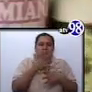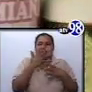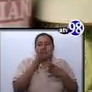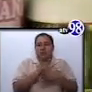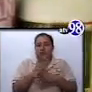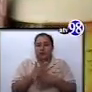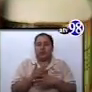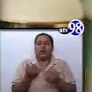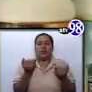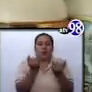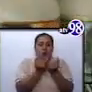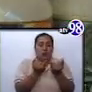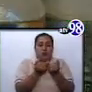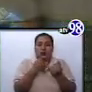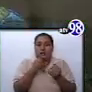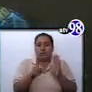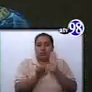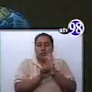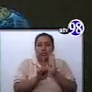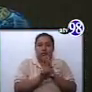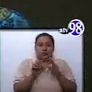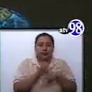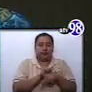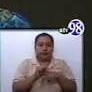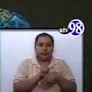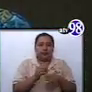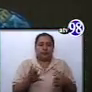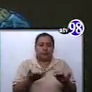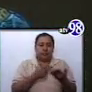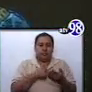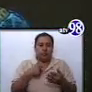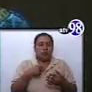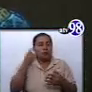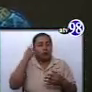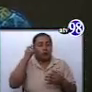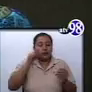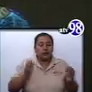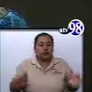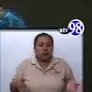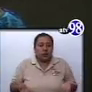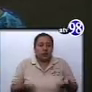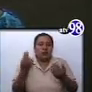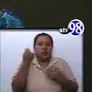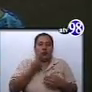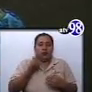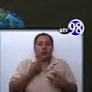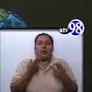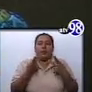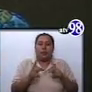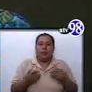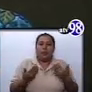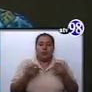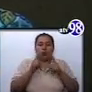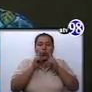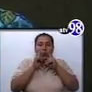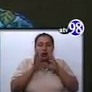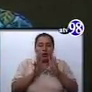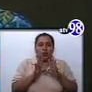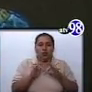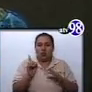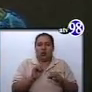las prácticas que se den, lo que se pretende es que se promueva el uso, pero también el cuidado para que no haya